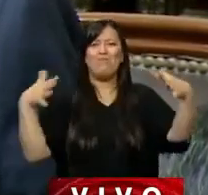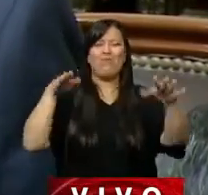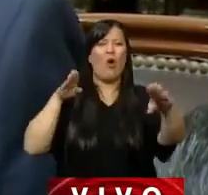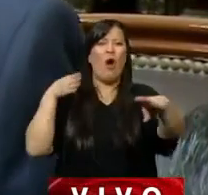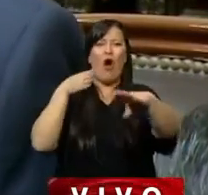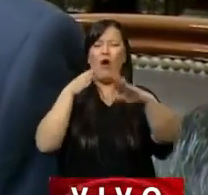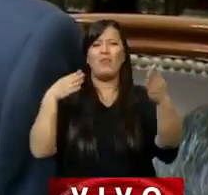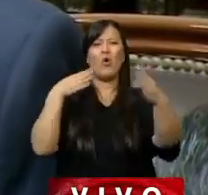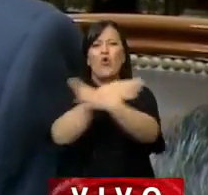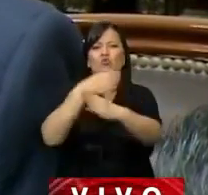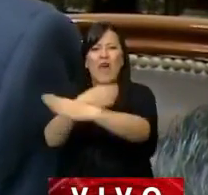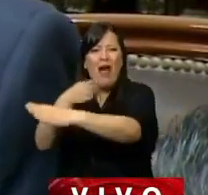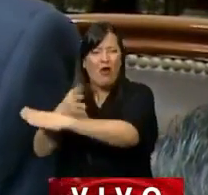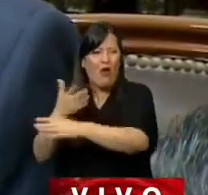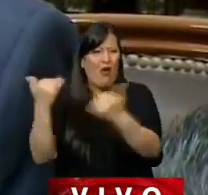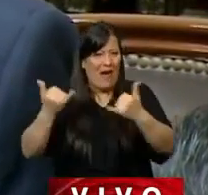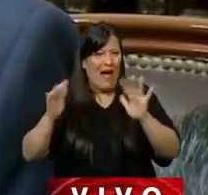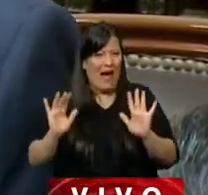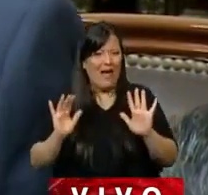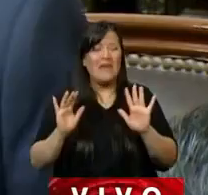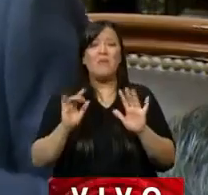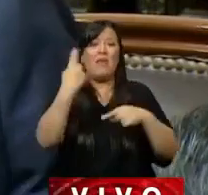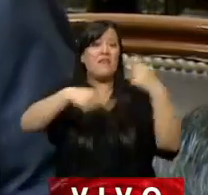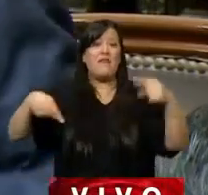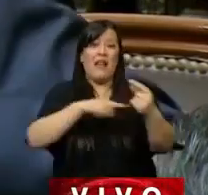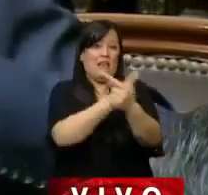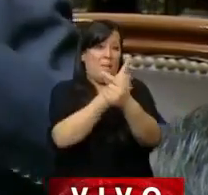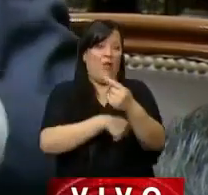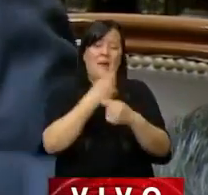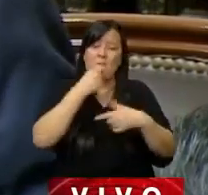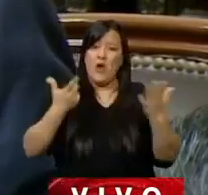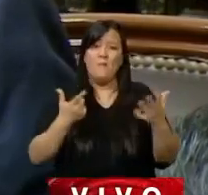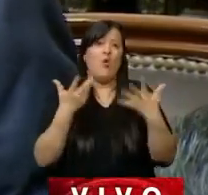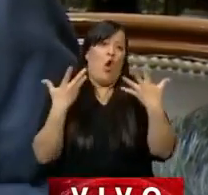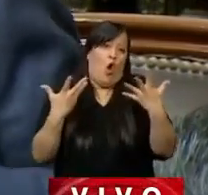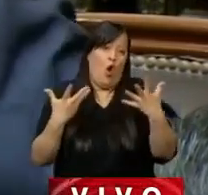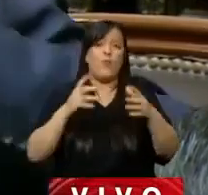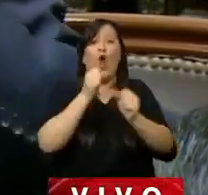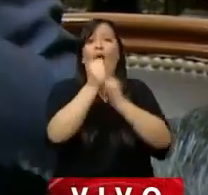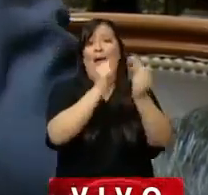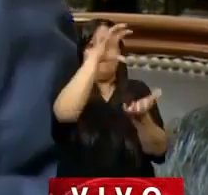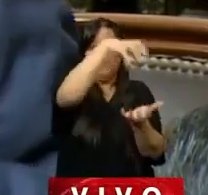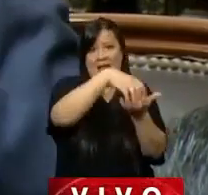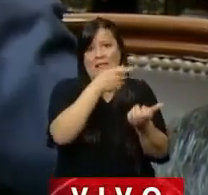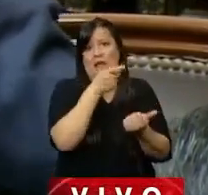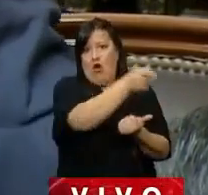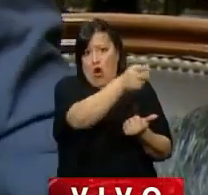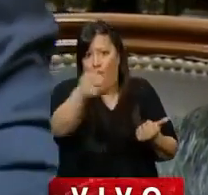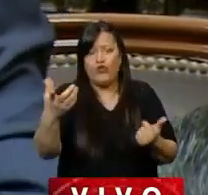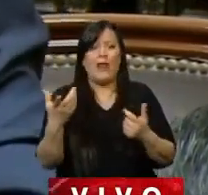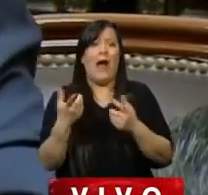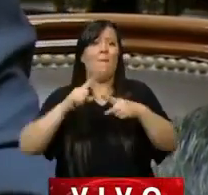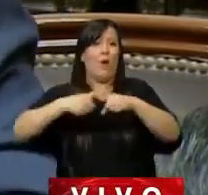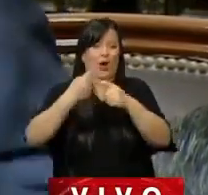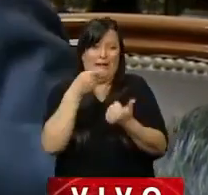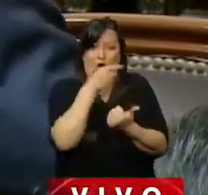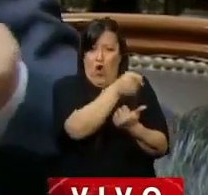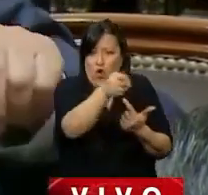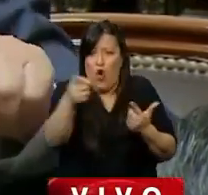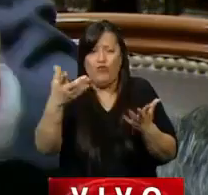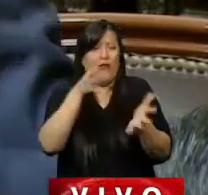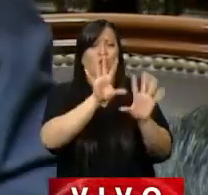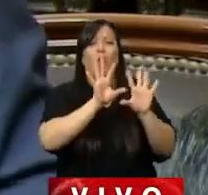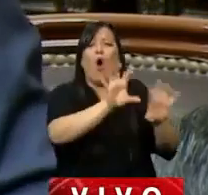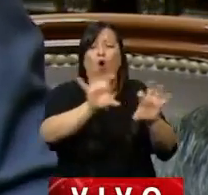en distintos sectores del poder. Del poder, por supuesto, empresarial, del poder político, del poder que se